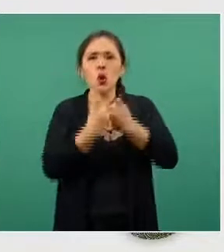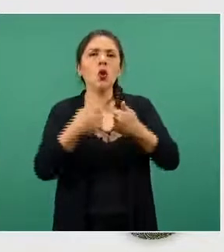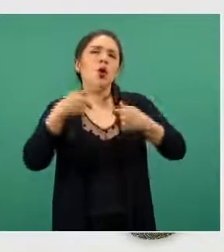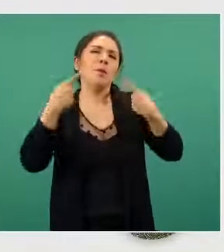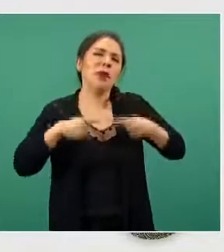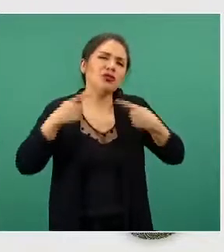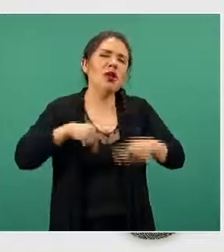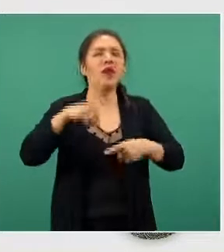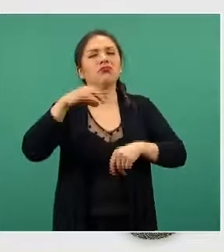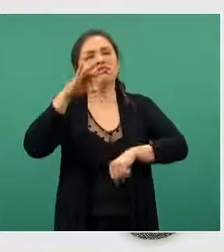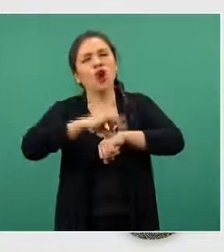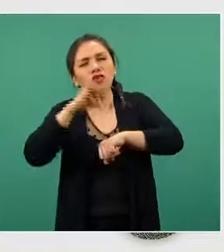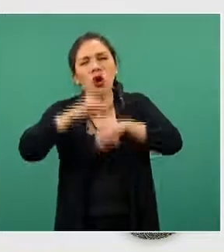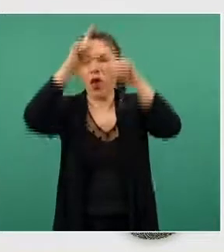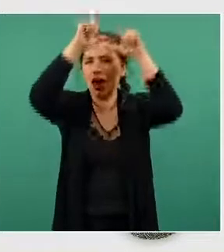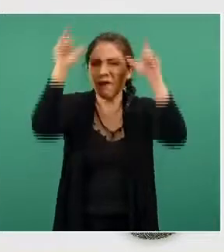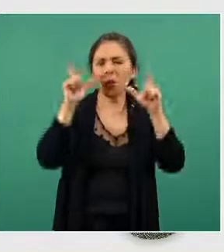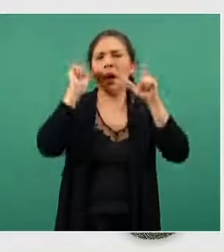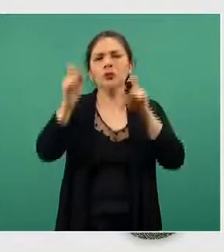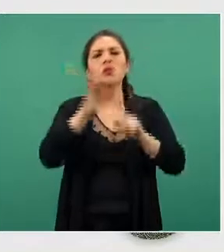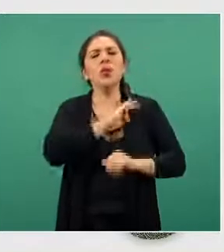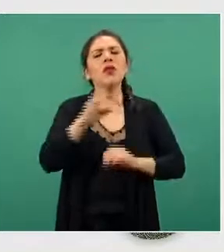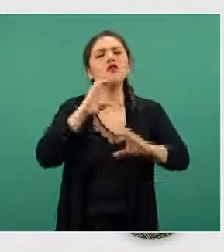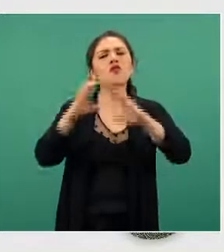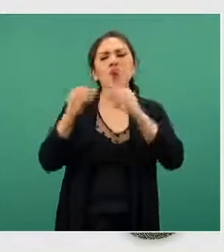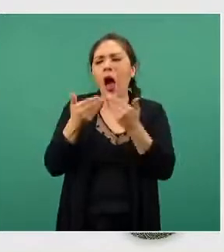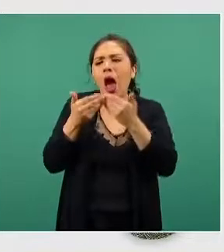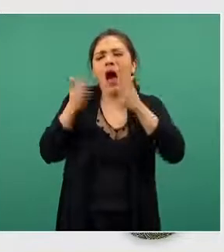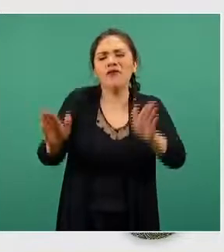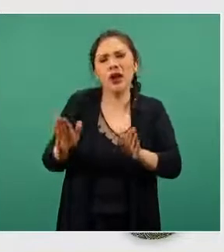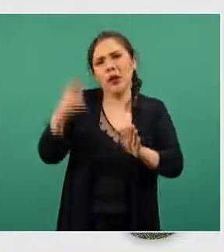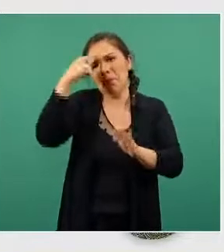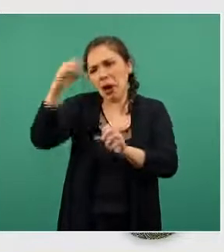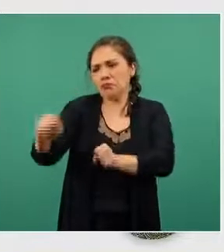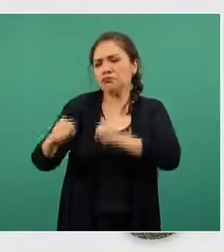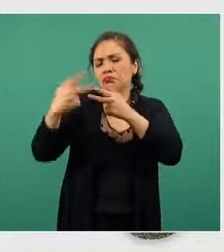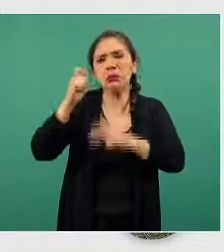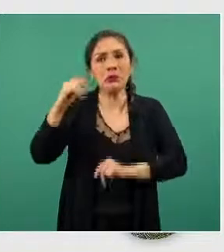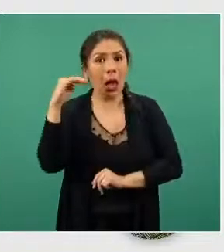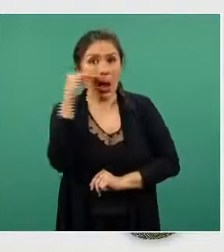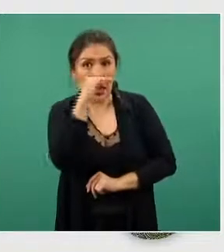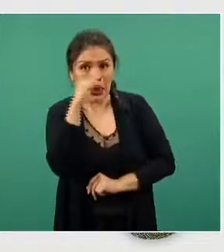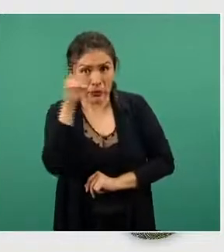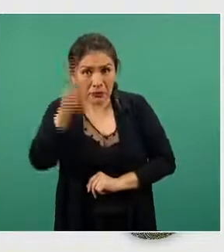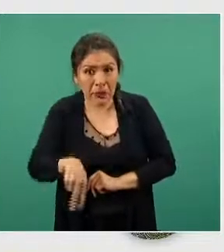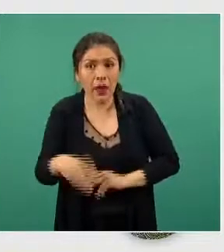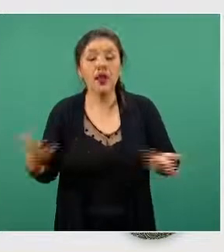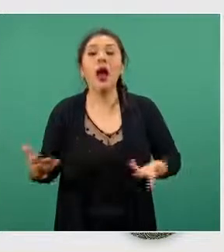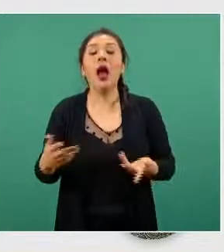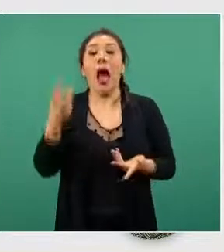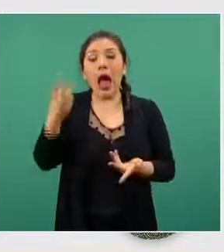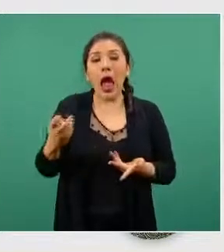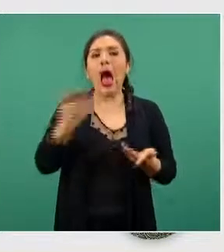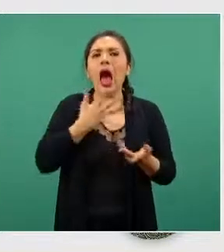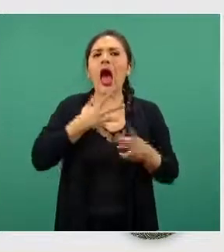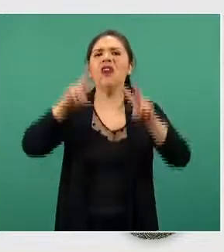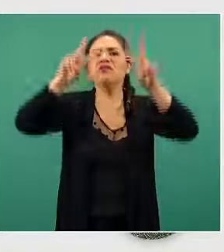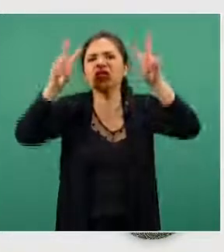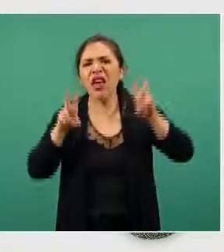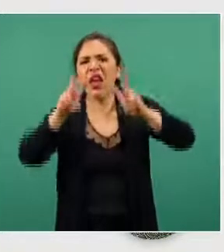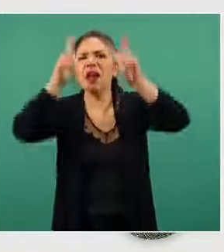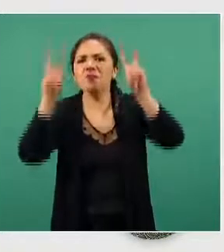el país, al ser una plataforma abierta, de acceso abierto, gratuito, evidentemente, donde se presentan temas,